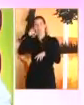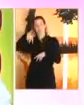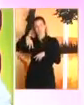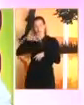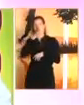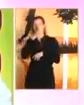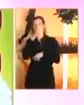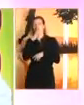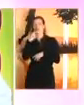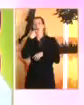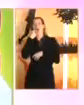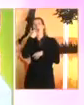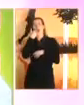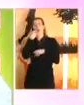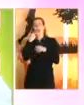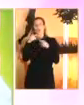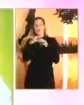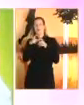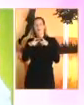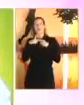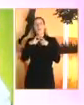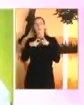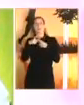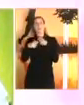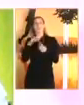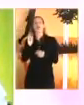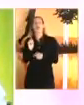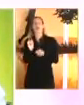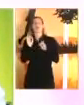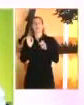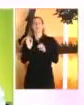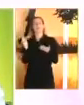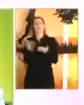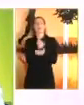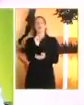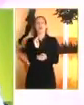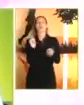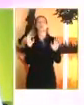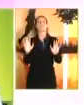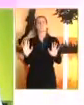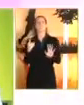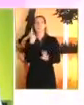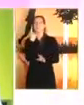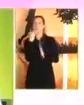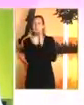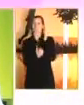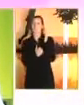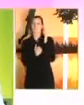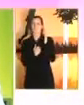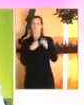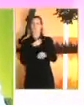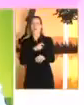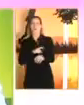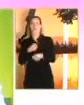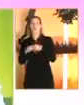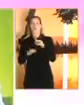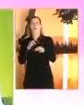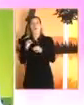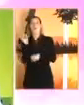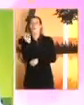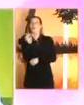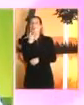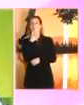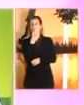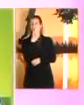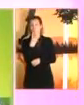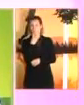células tienen ADN. Todas tus células del cuerpo tienen ADN, excepto una. ¿Cuál? Los glóbulos rojos. Esos no contienen ADN. Pues tenemos un